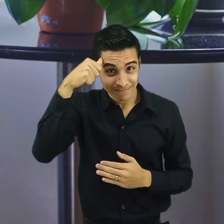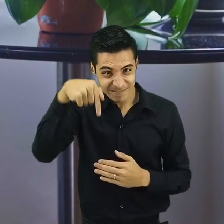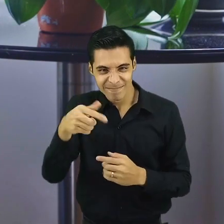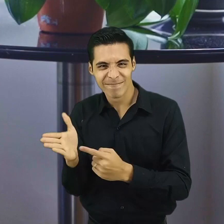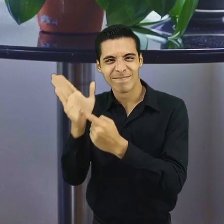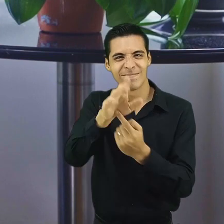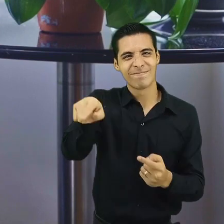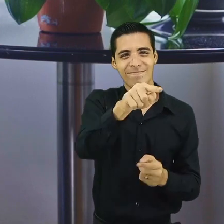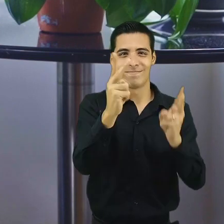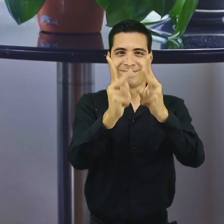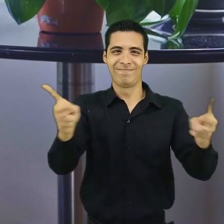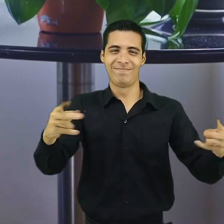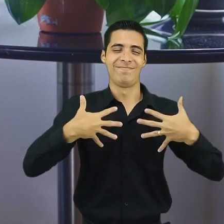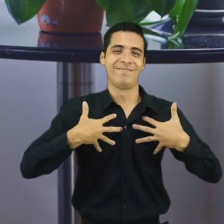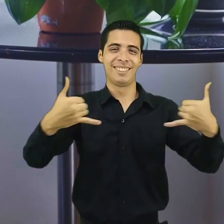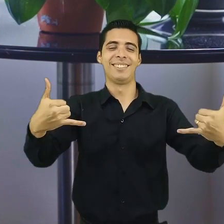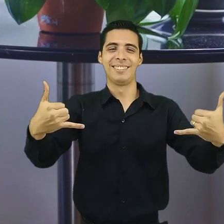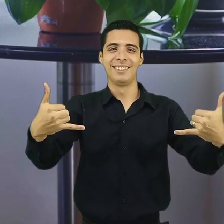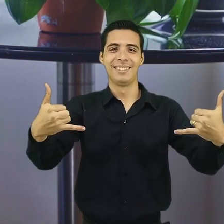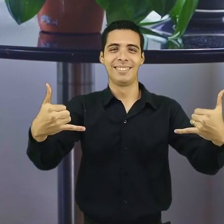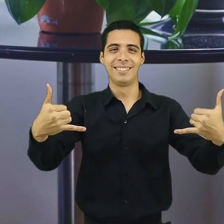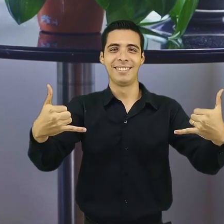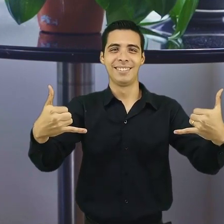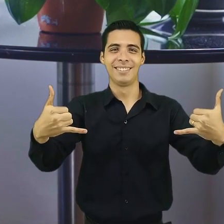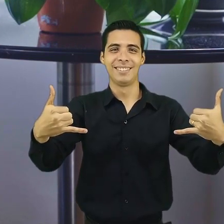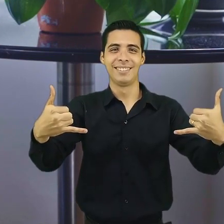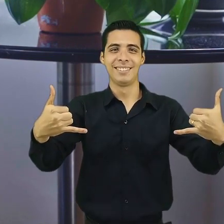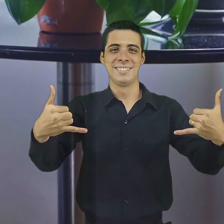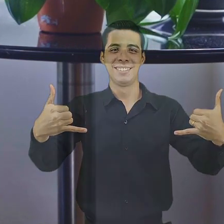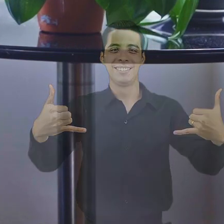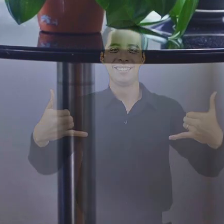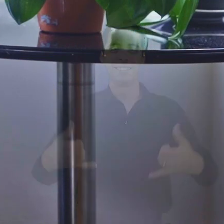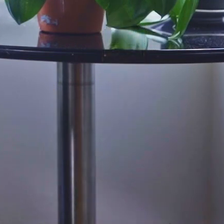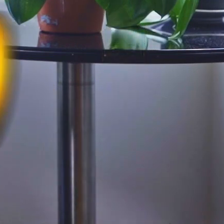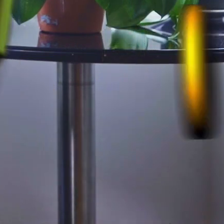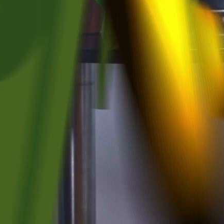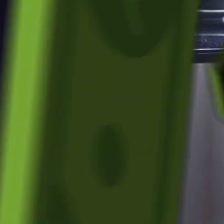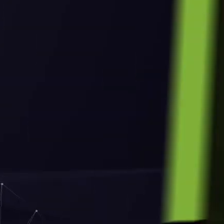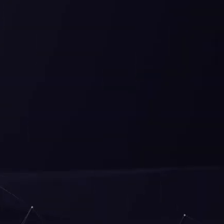gigante y recuerden que este canal está diseñado para seres humanos más humanos y felices. ¡Chao!